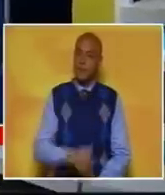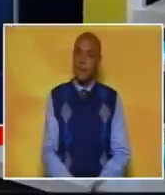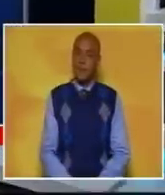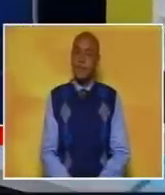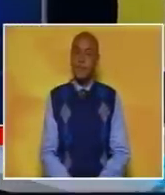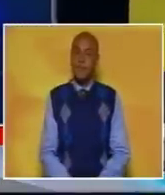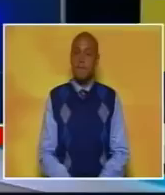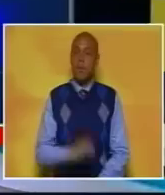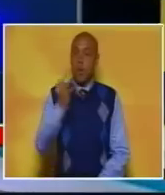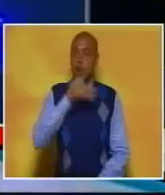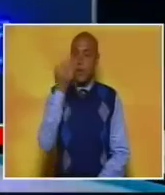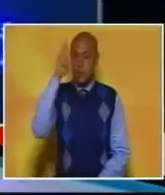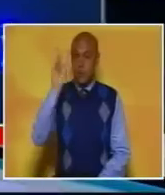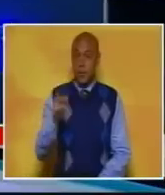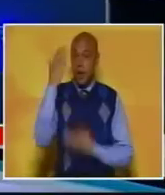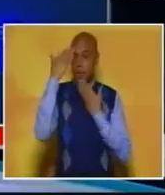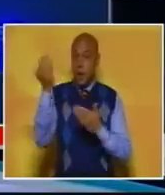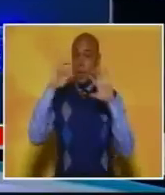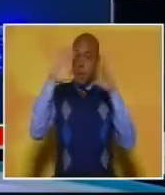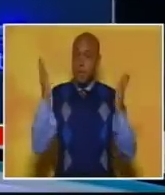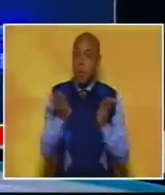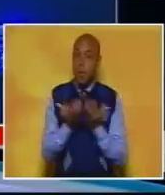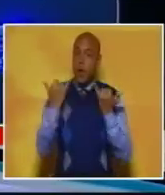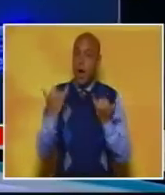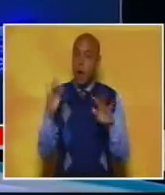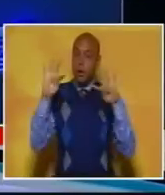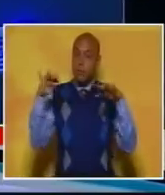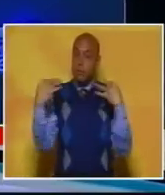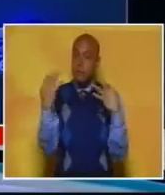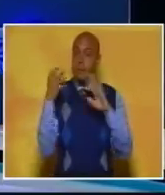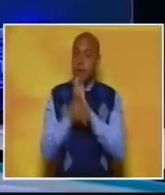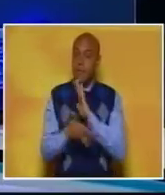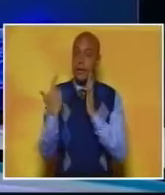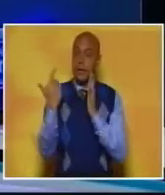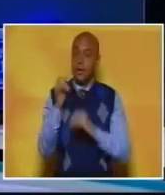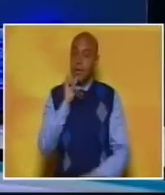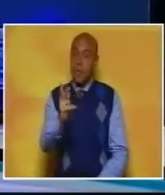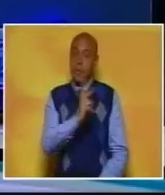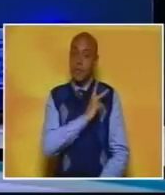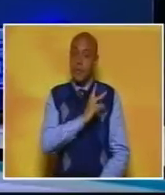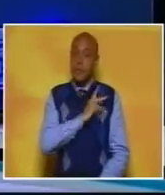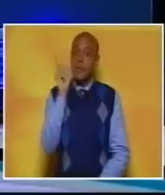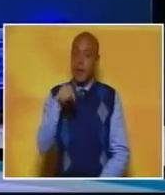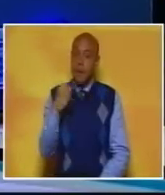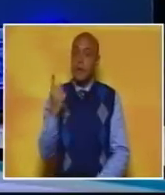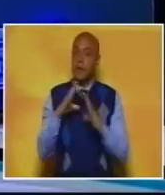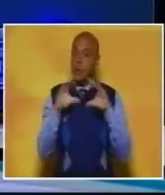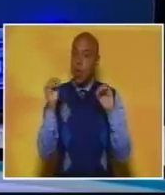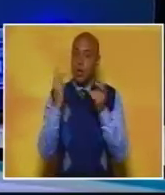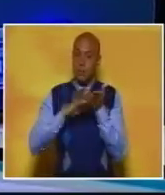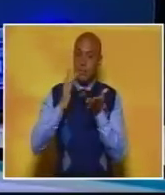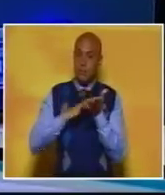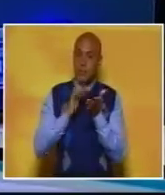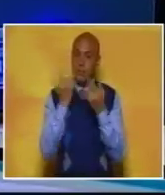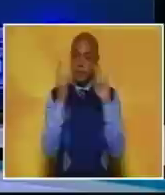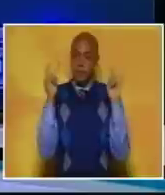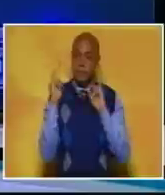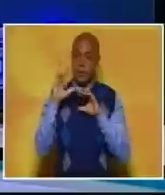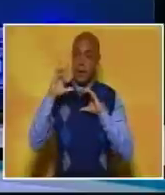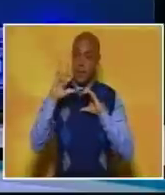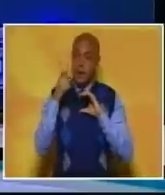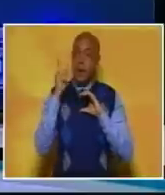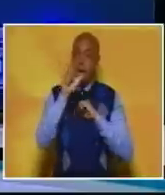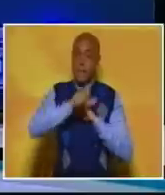Venevisión. Muy buenas tardes, Venezuela y el mundo que nos sigue a través de las pantallas de Noticiero Venevisión y a través de todas nuestras redes sociales en Instagram.